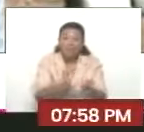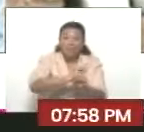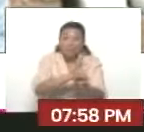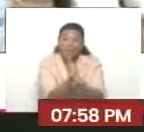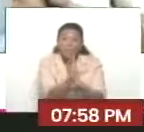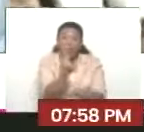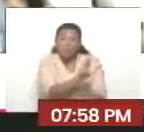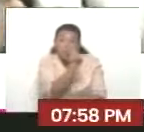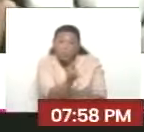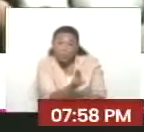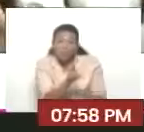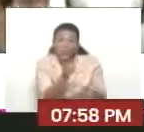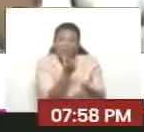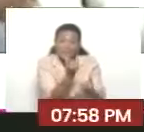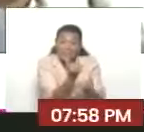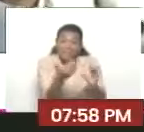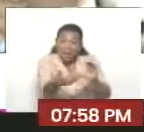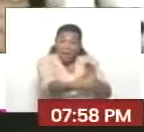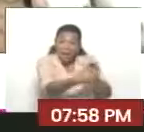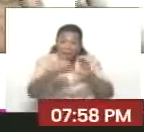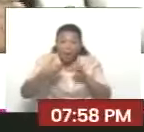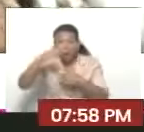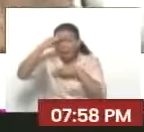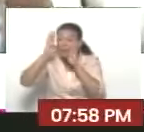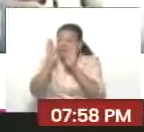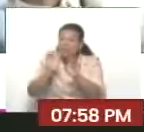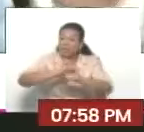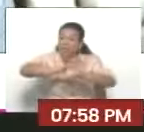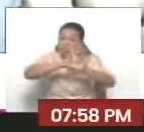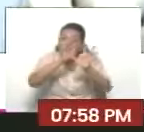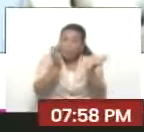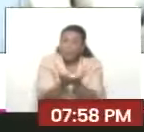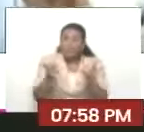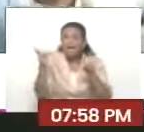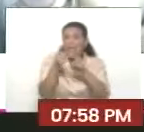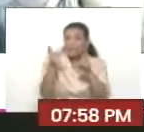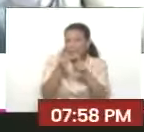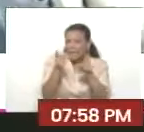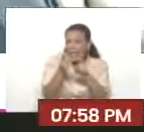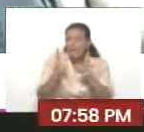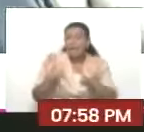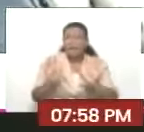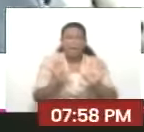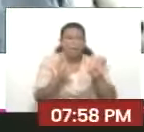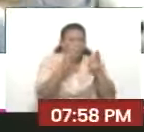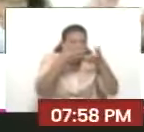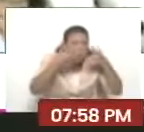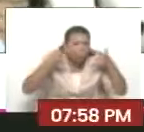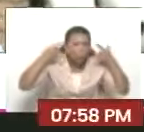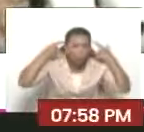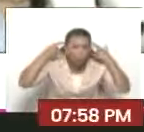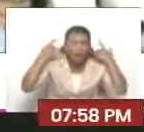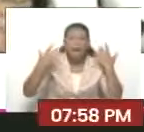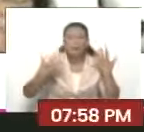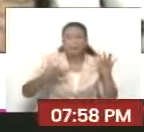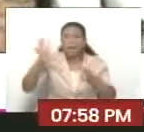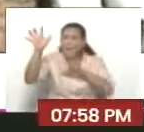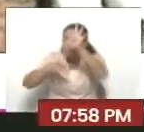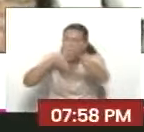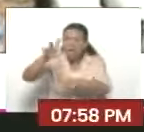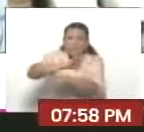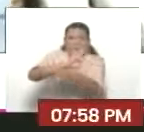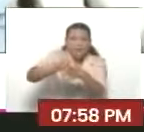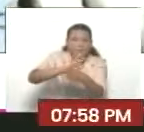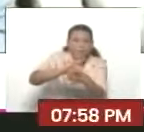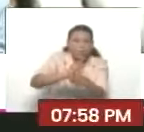decidió utilizar todos esos recursos para atender la pandemia, para los hoteles sanitarios, para ir con Transmiranda a buscar los migrantes a las fronteras